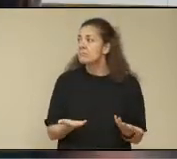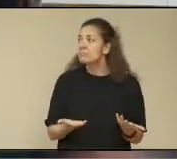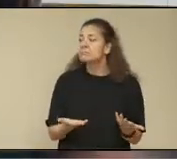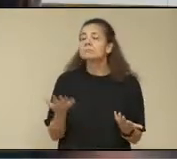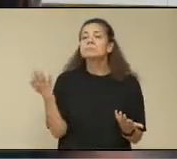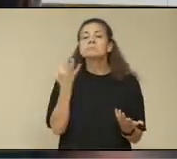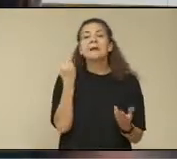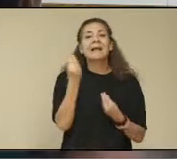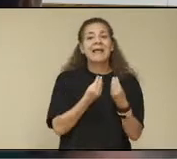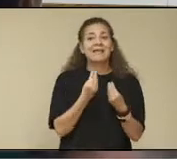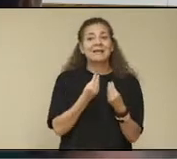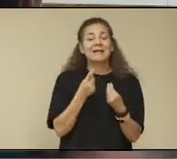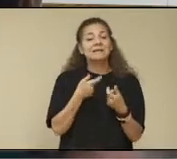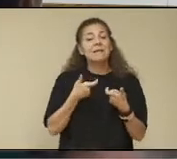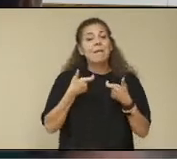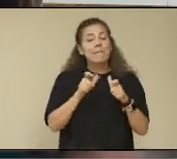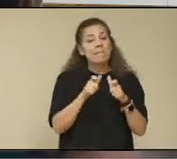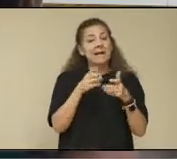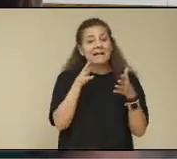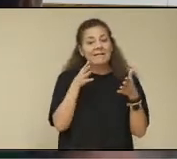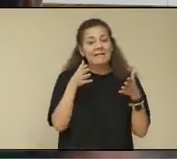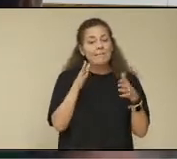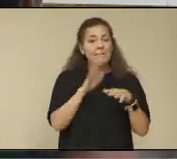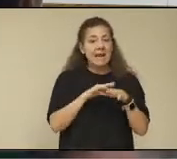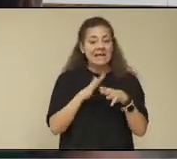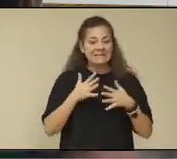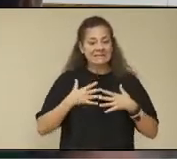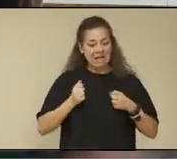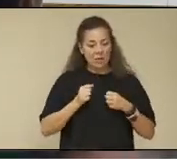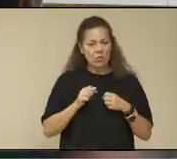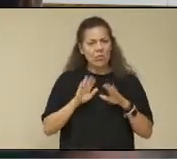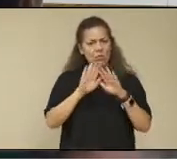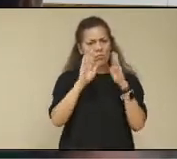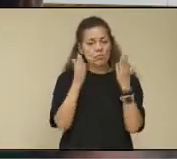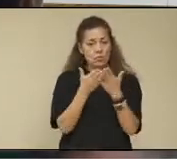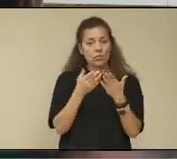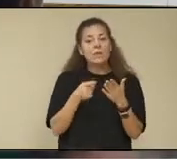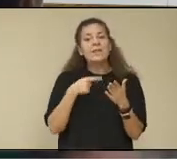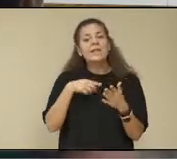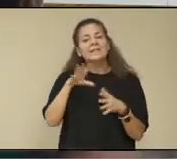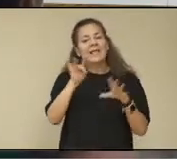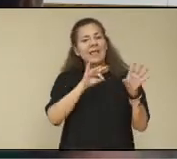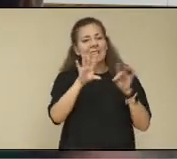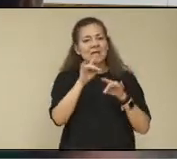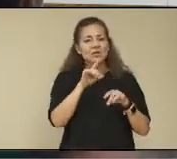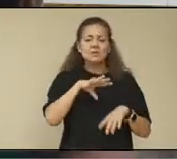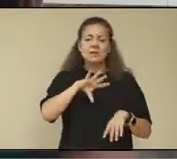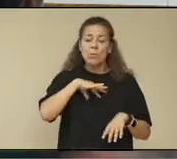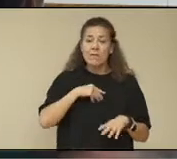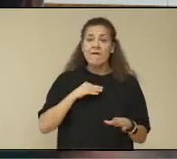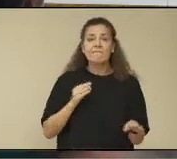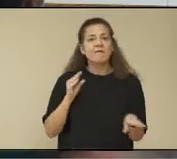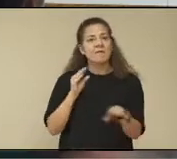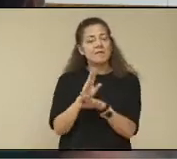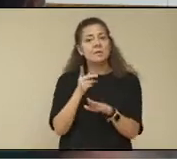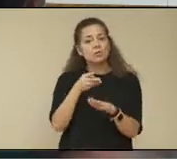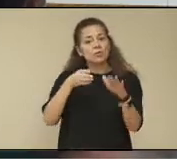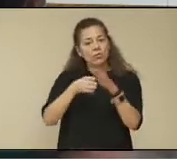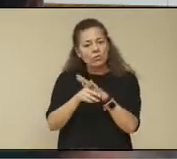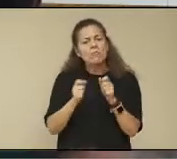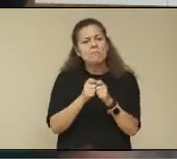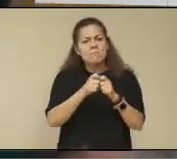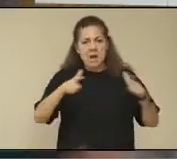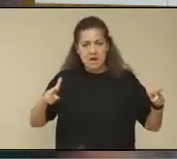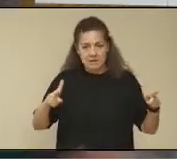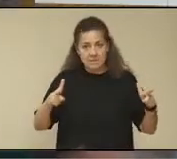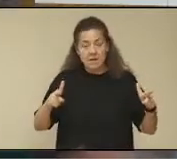son parte del sector de la atención de salud en todo el mundo, la adopción de decisiones que permitan financiar su introducción más amplia